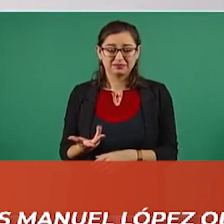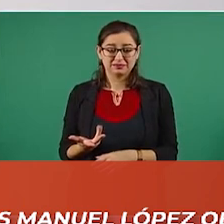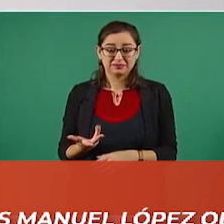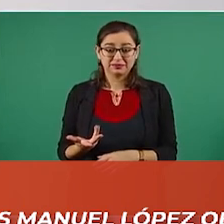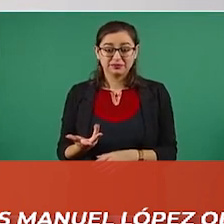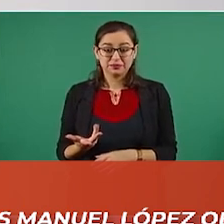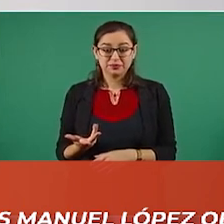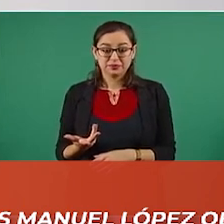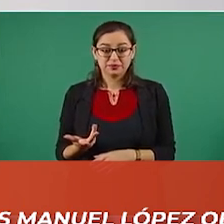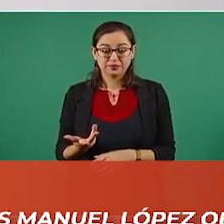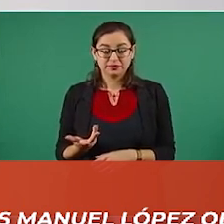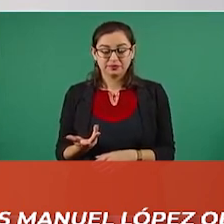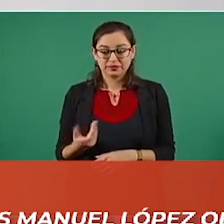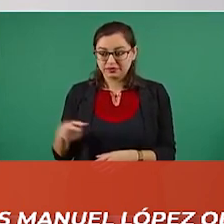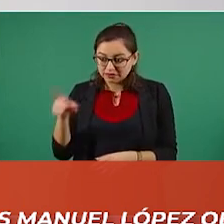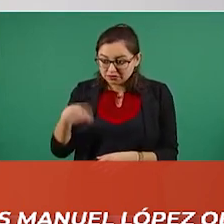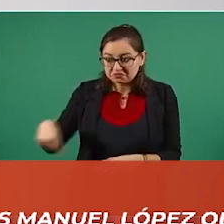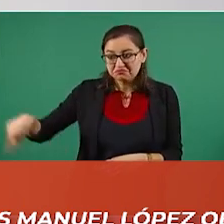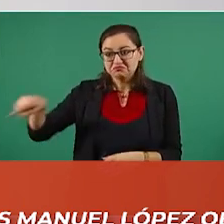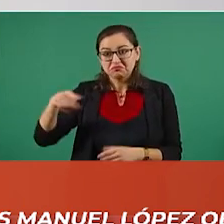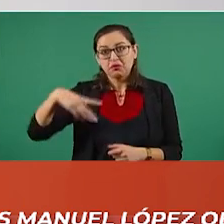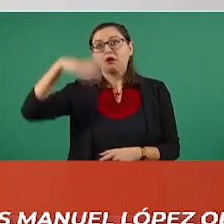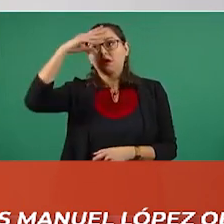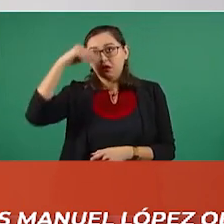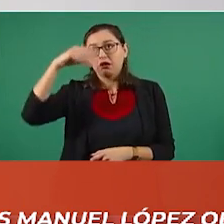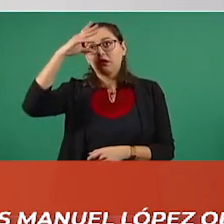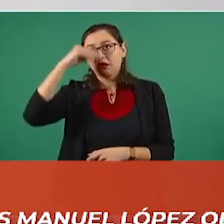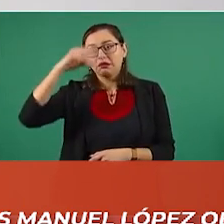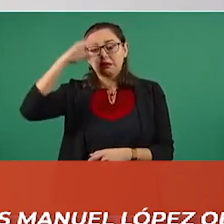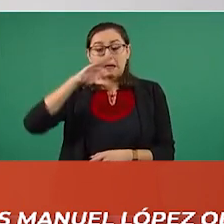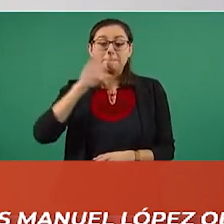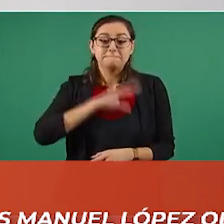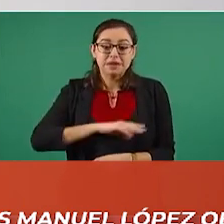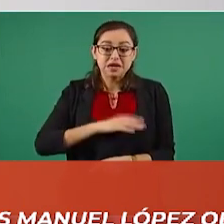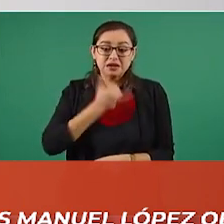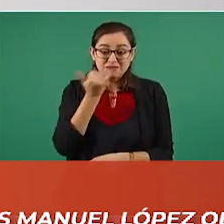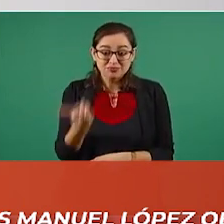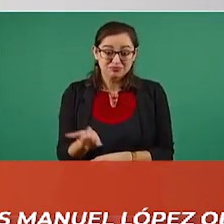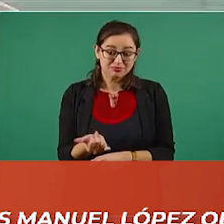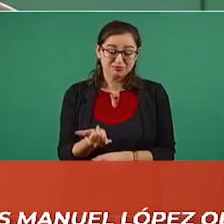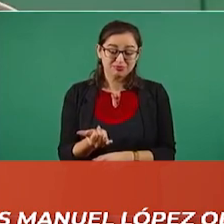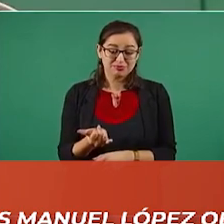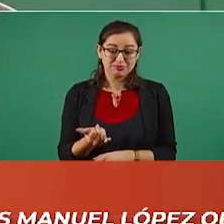Y es la formación de las nuevas generaciones.